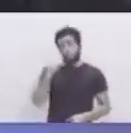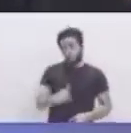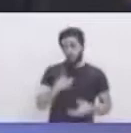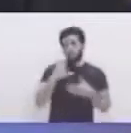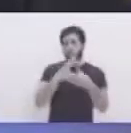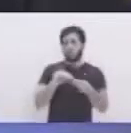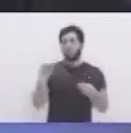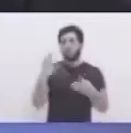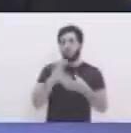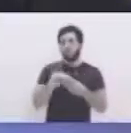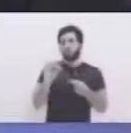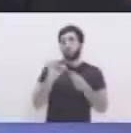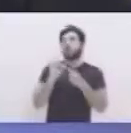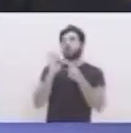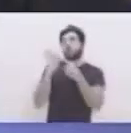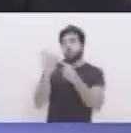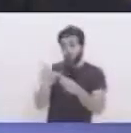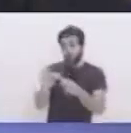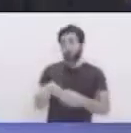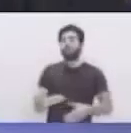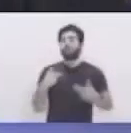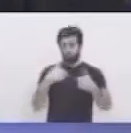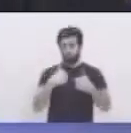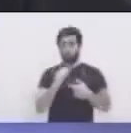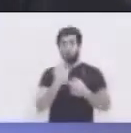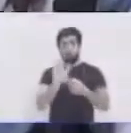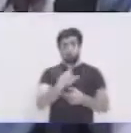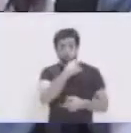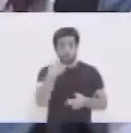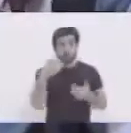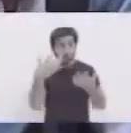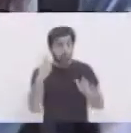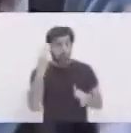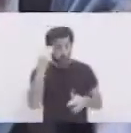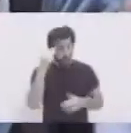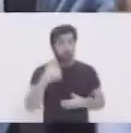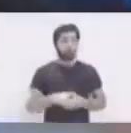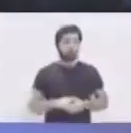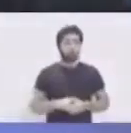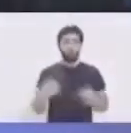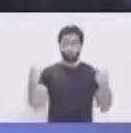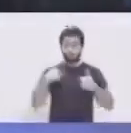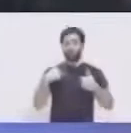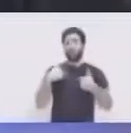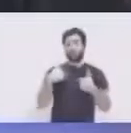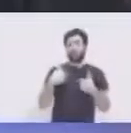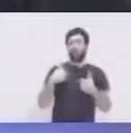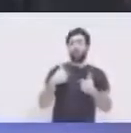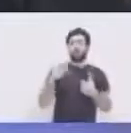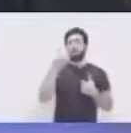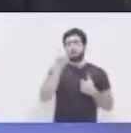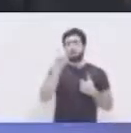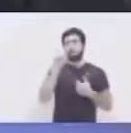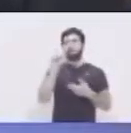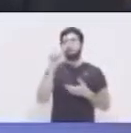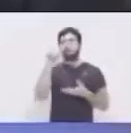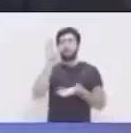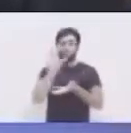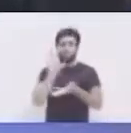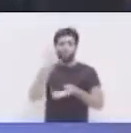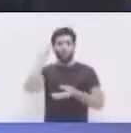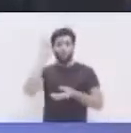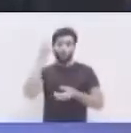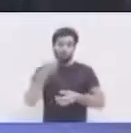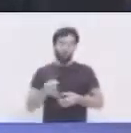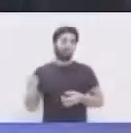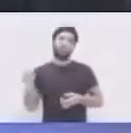cuento muy especial. Antes me voy a presentar porque ustedes ya saben cómo me llamo. El pollo, muy bien, el pollo, exacto. Bueno, no me llamo